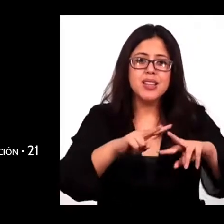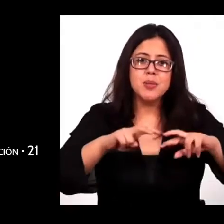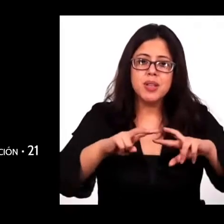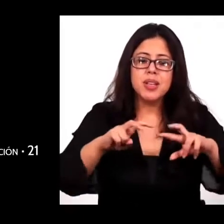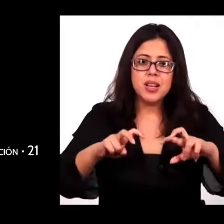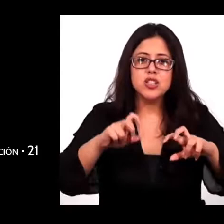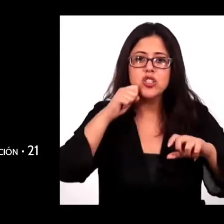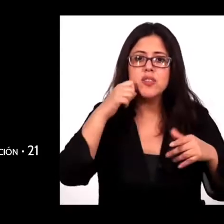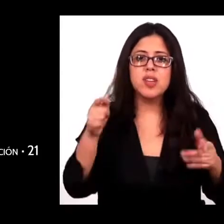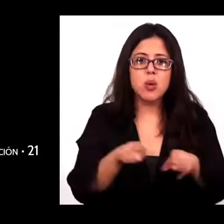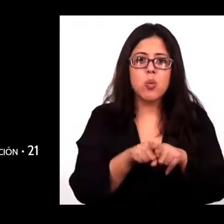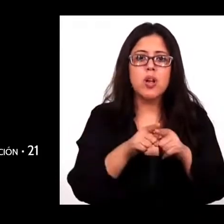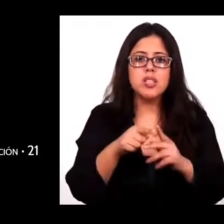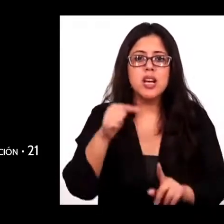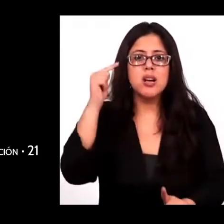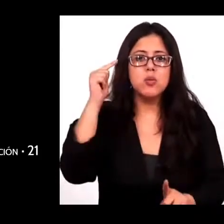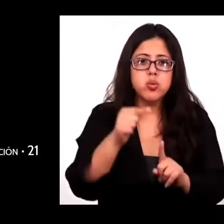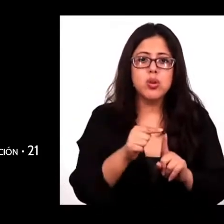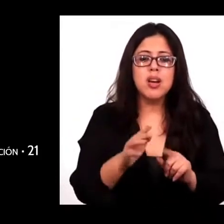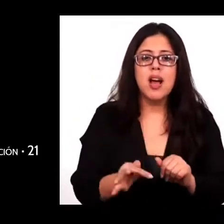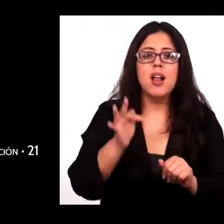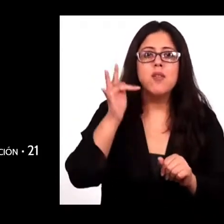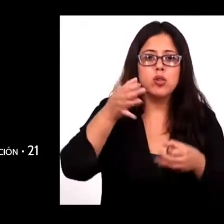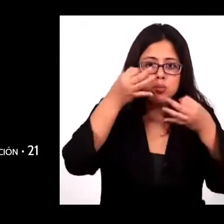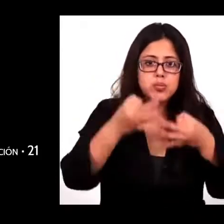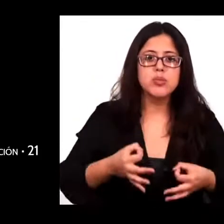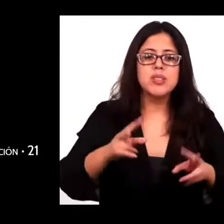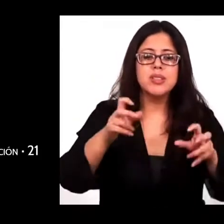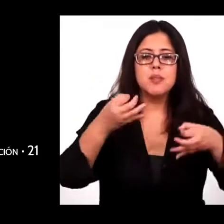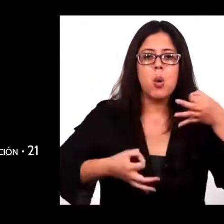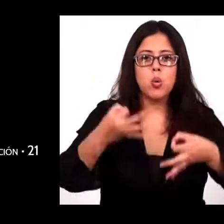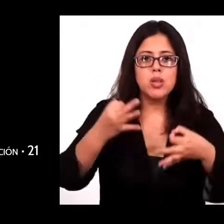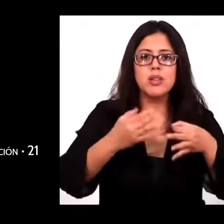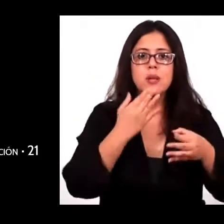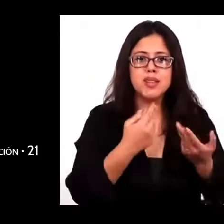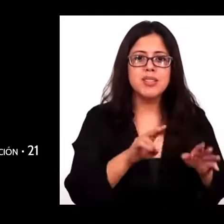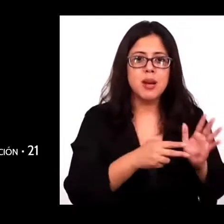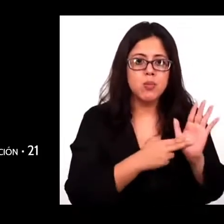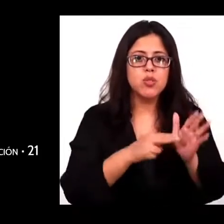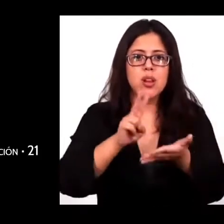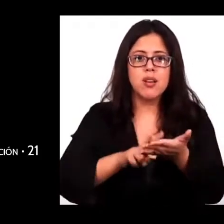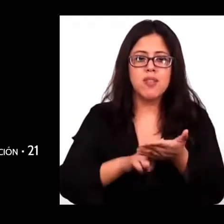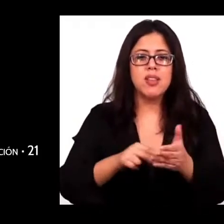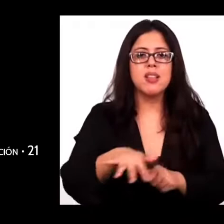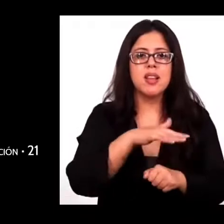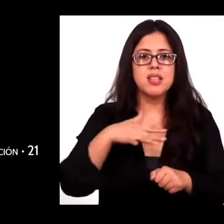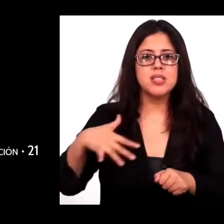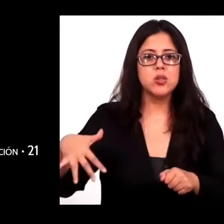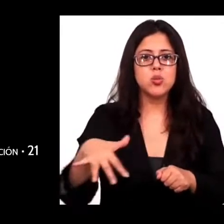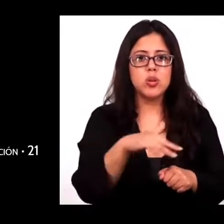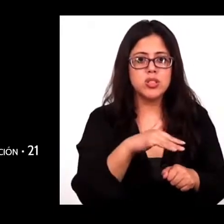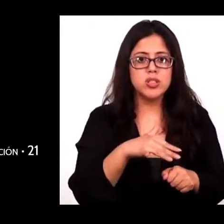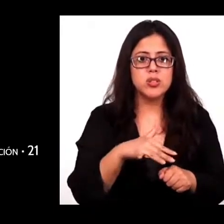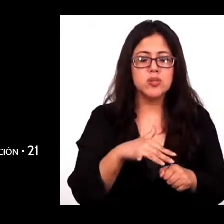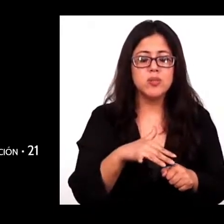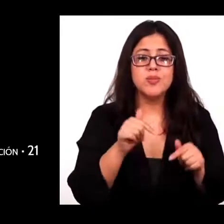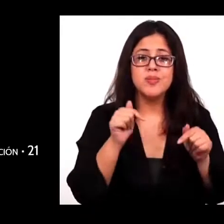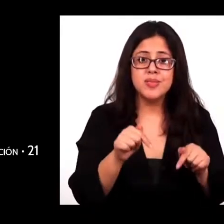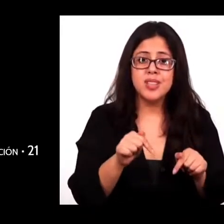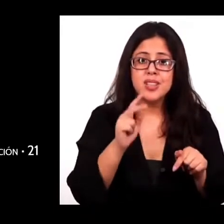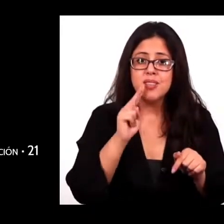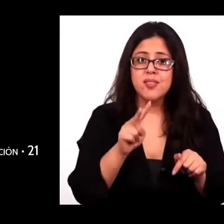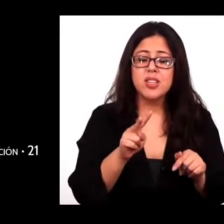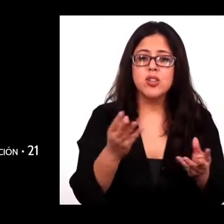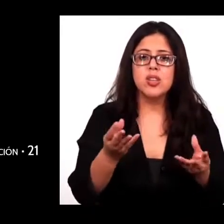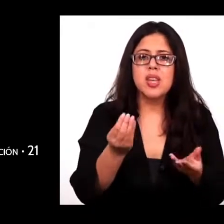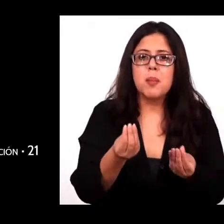lleguen a su futuro en términos judiciales y se pueda establecer la verdad acerca de los hechos ocurridos, determinando entonces la condición de las víctimas